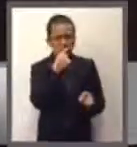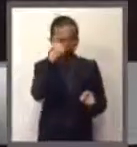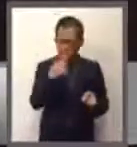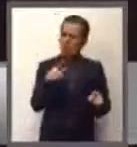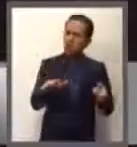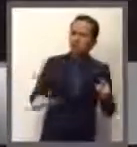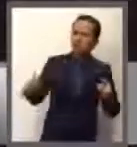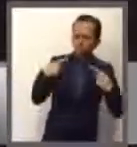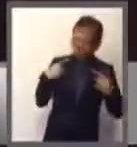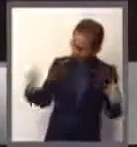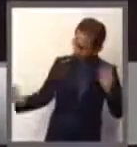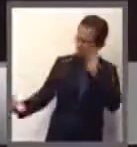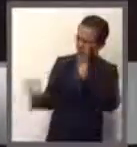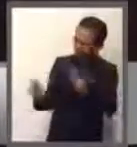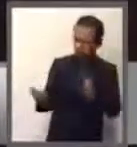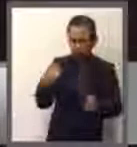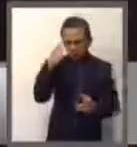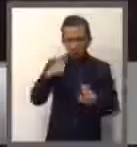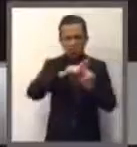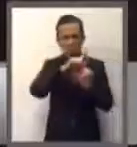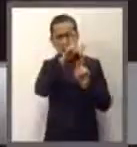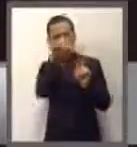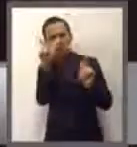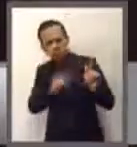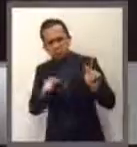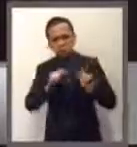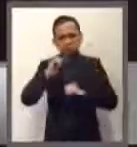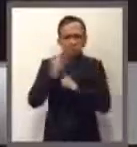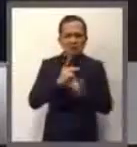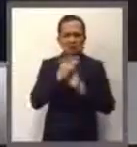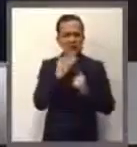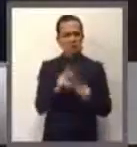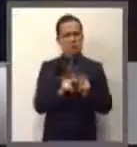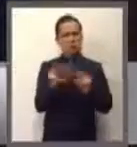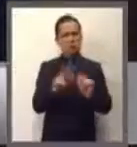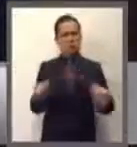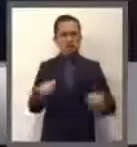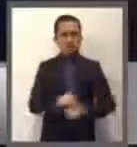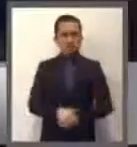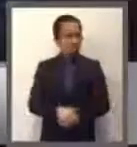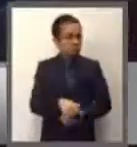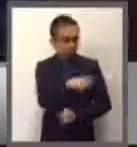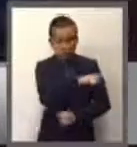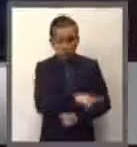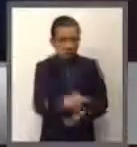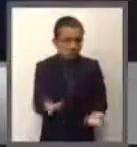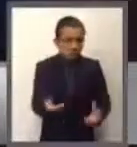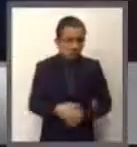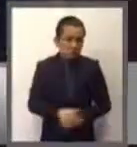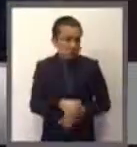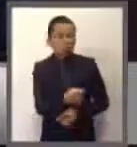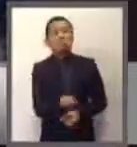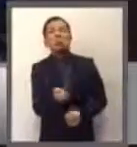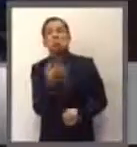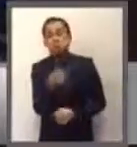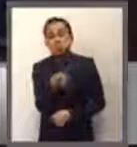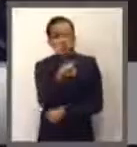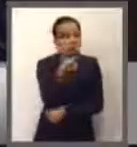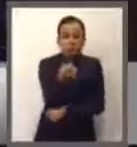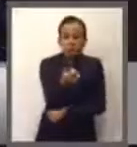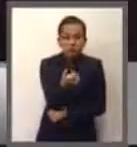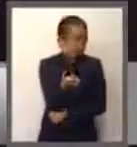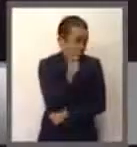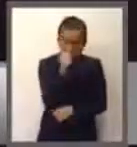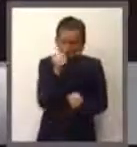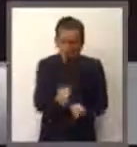de asegurar la pacificación del país. Ahí estarán ustedes, poquitos, con la vergüenza de